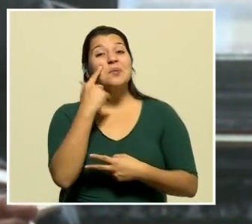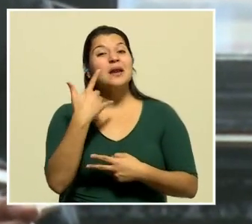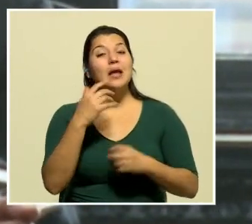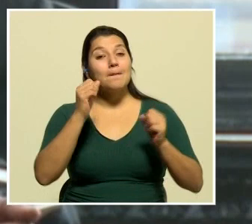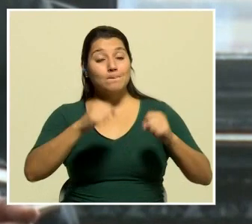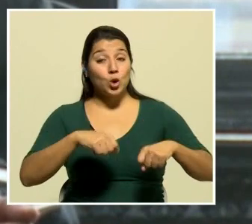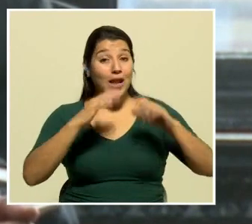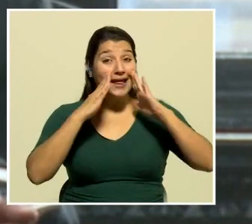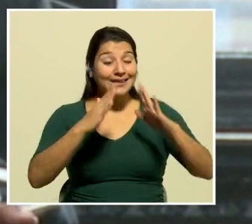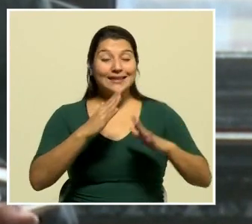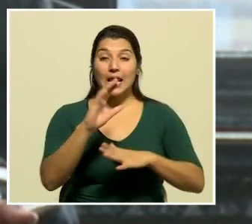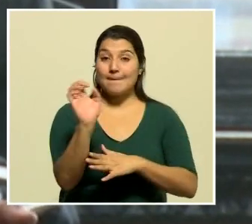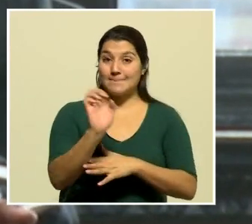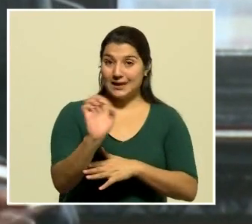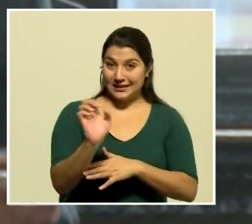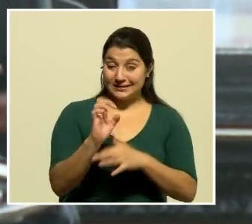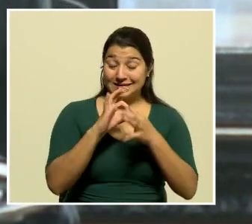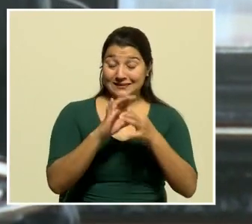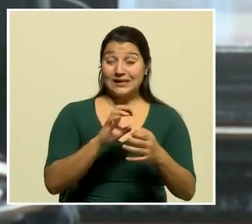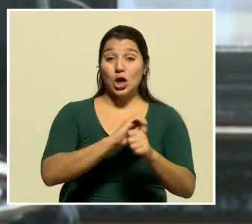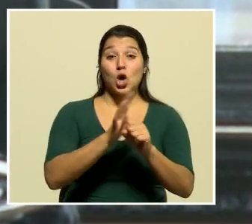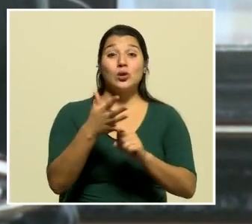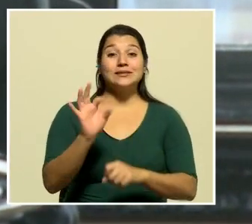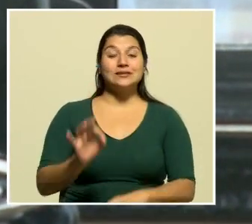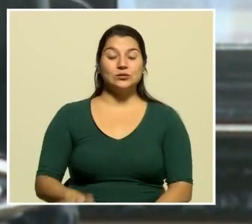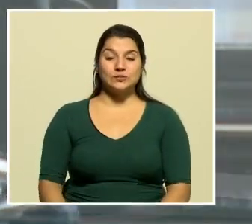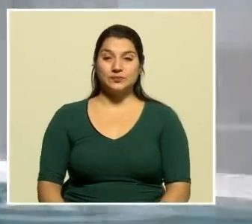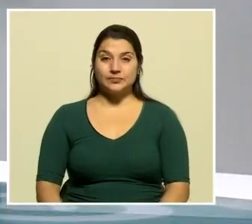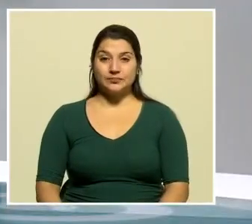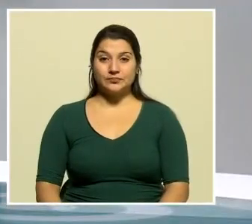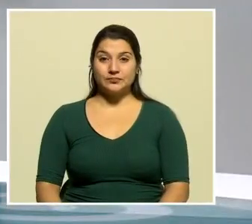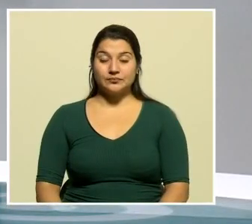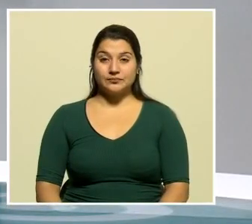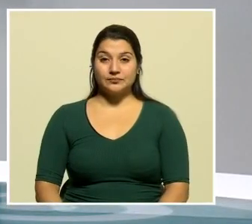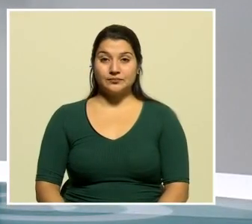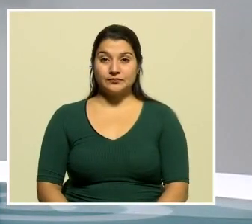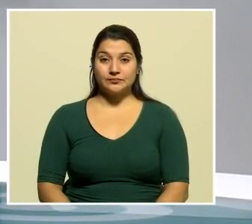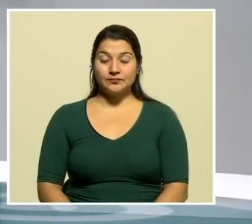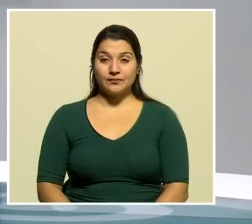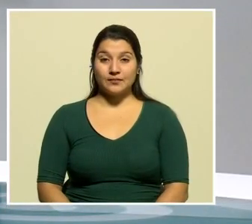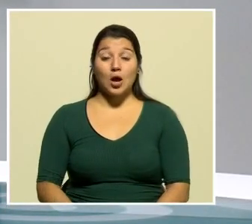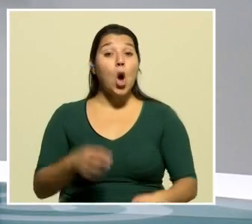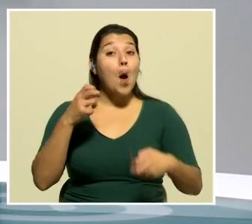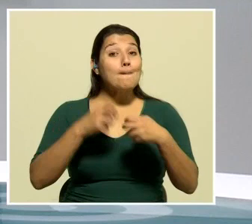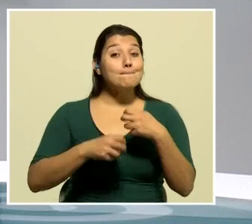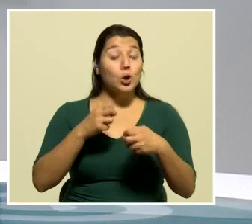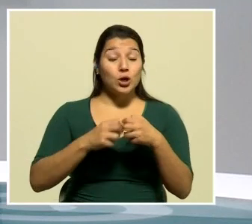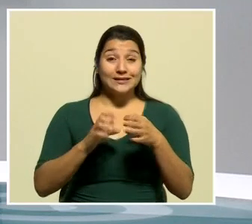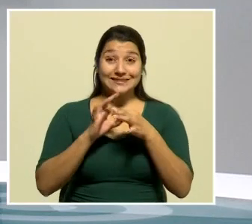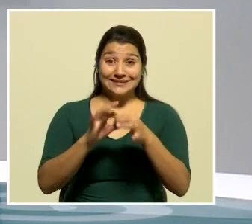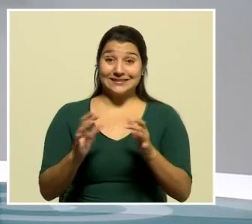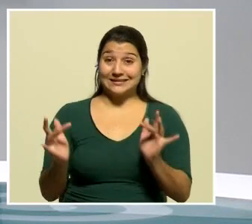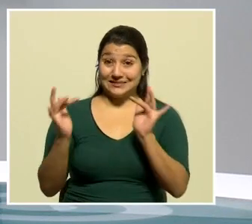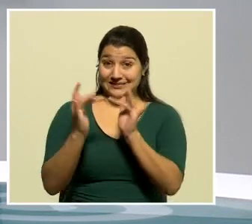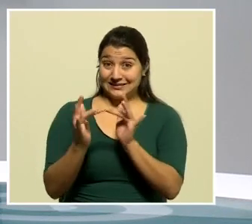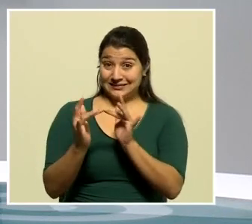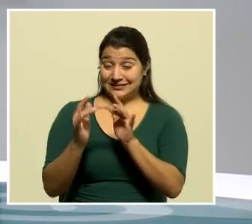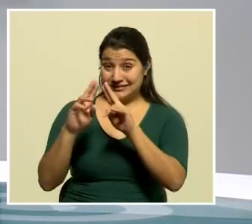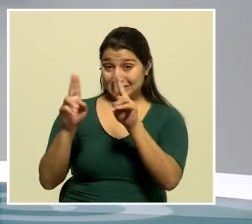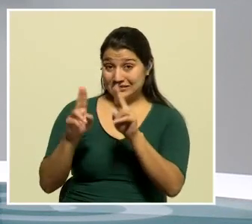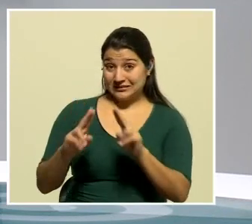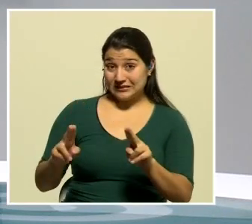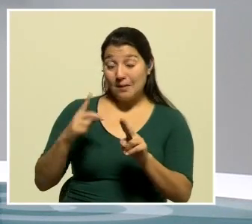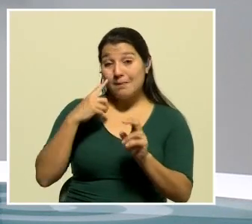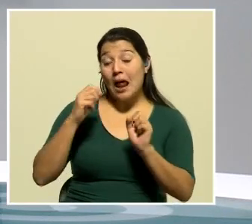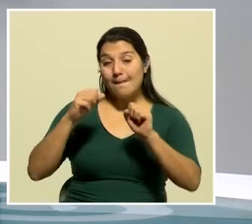atender la emergencia generada por el COVID-19. Y los problemas de conectividad para publicitar